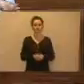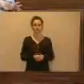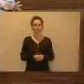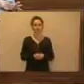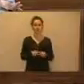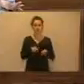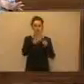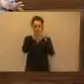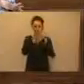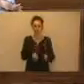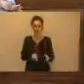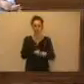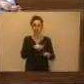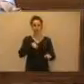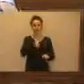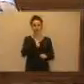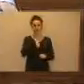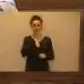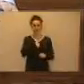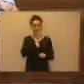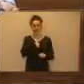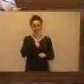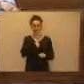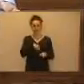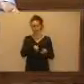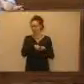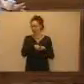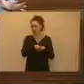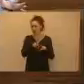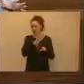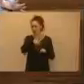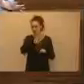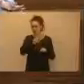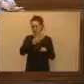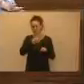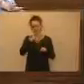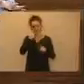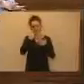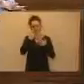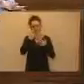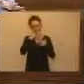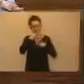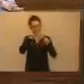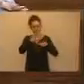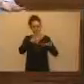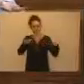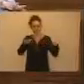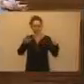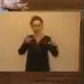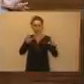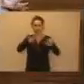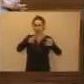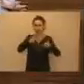Usted, como aquí le traemos casos que a nosotros llaman la atención, que ya son públicos, están en la prensa, lo que